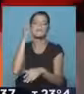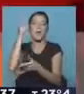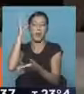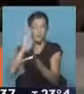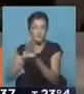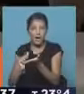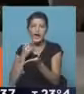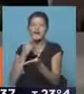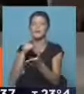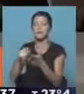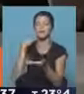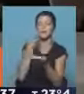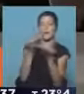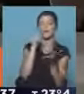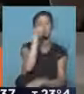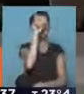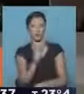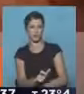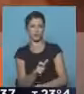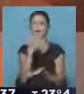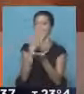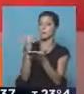acusaciones de racismo y antisemitismo